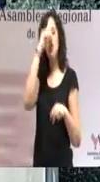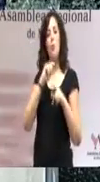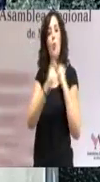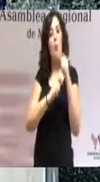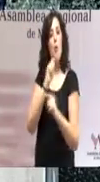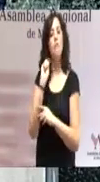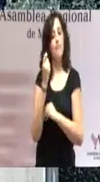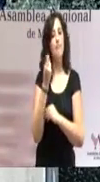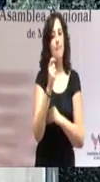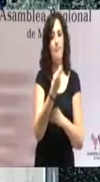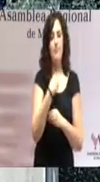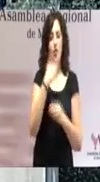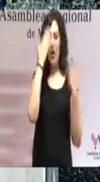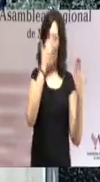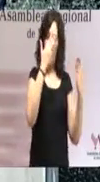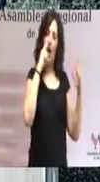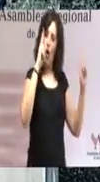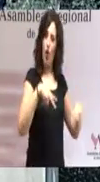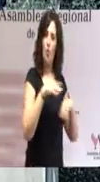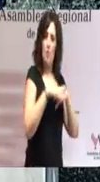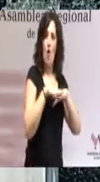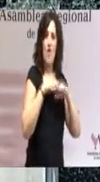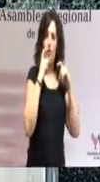hoy ese esfuerzo a mi Gobierno, al Gobierno de todos los municipios.